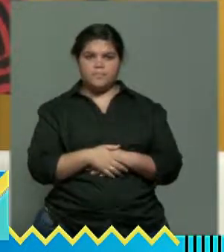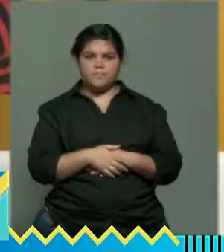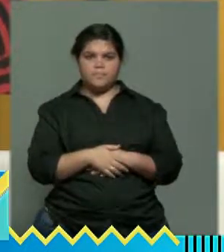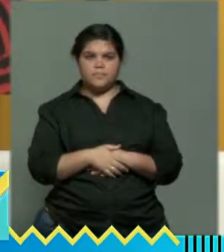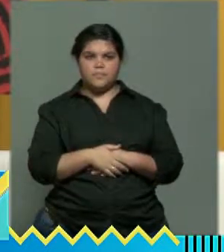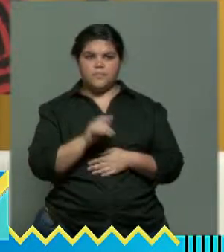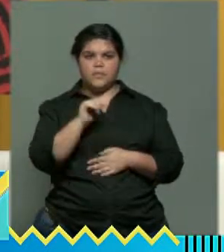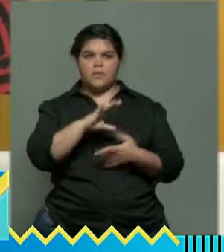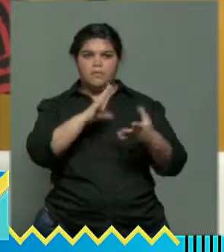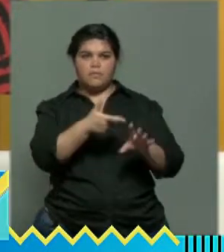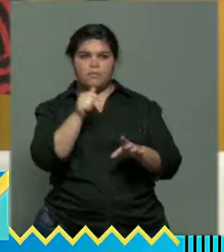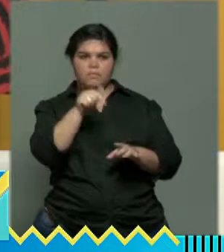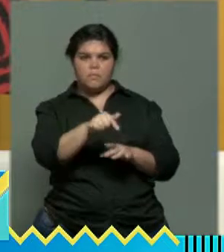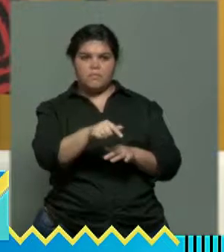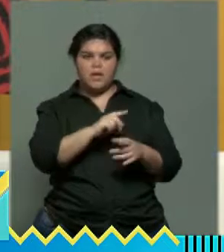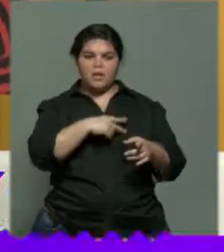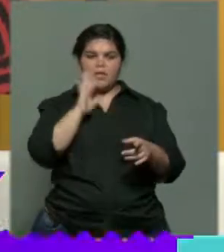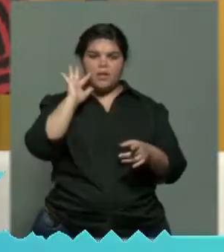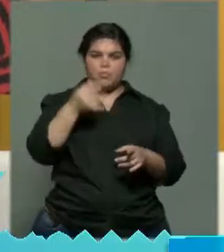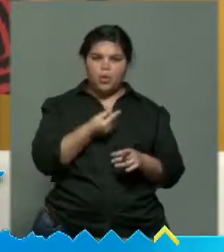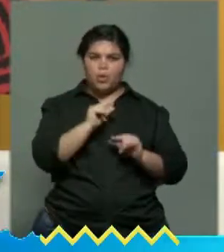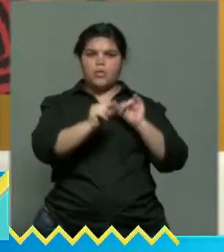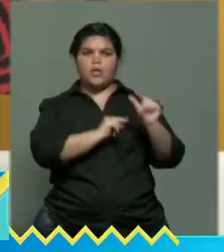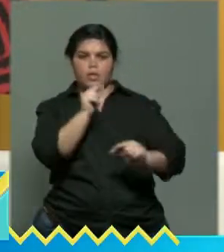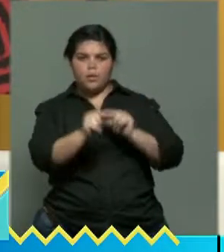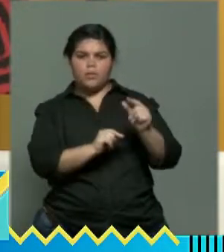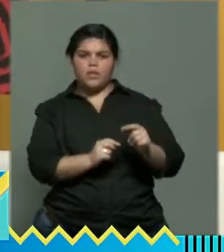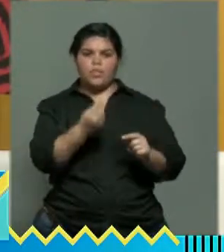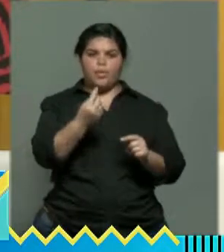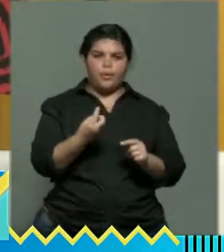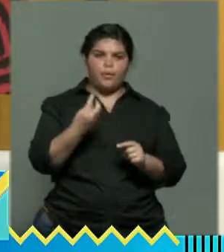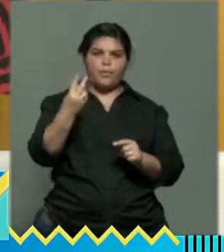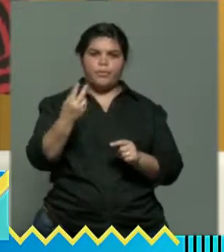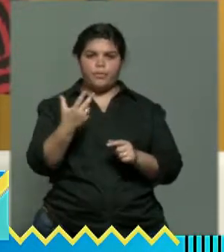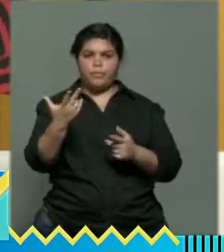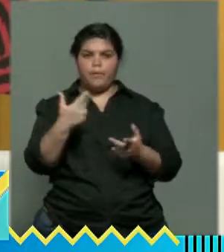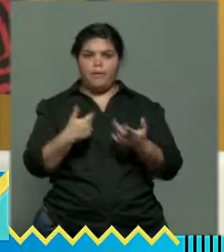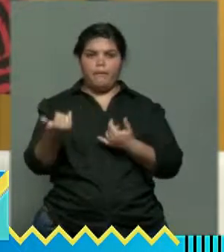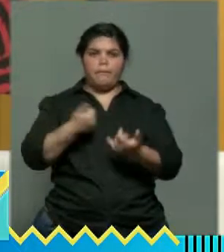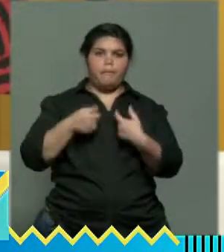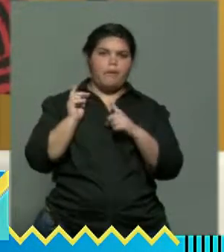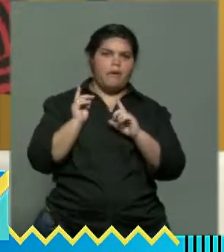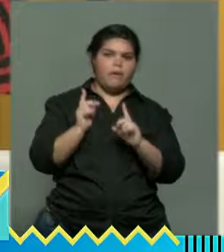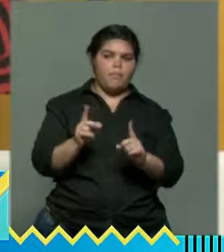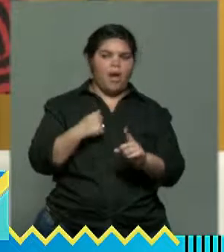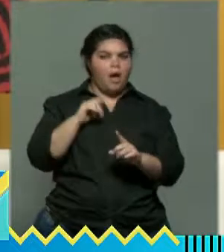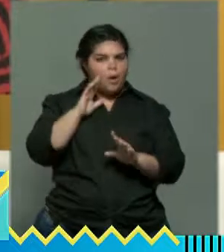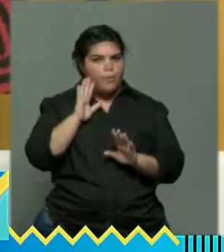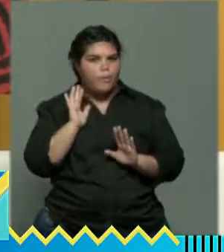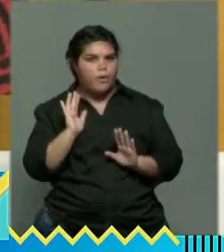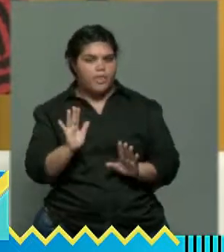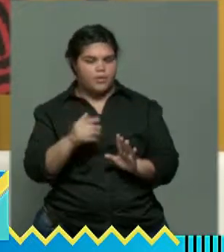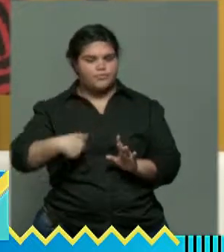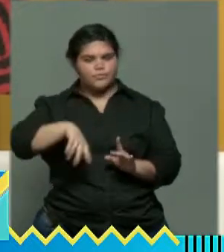inducciones, digamos, para que se diga algo, empezás a leer, digamos, ¿no? Cuando empezás a escuchar a 2 o 3 que dicen lo mismo, tenés que tener cuidado. Nosotros ya sabíamos de alguna manera